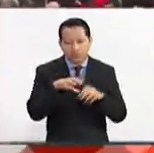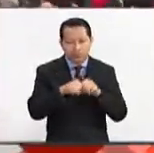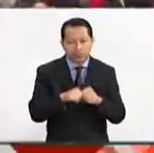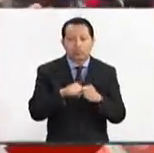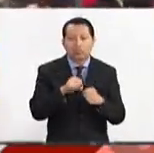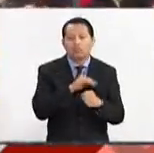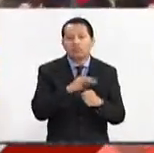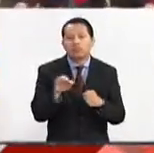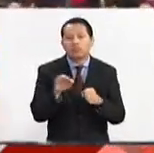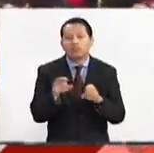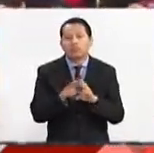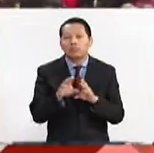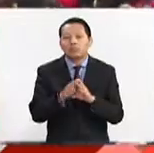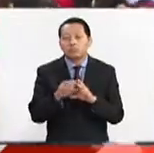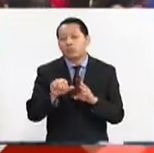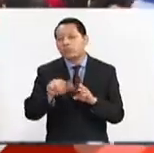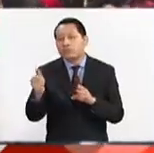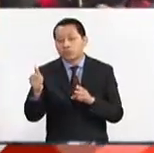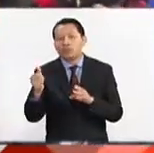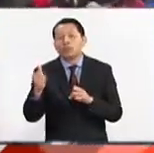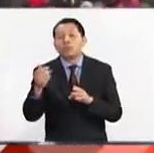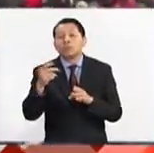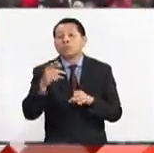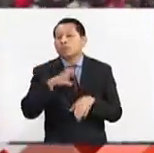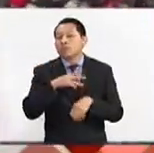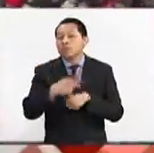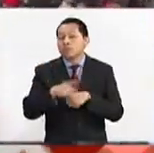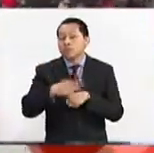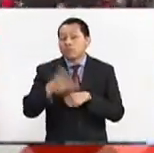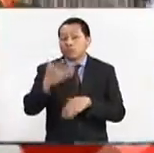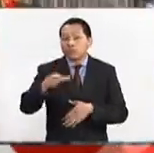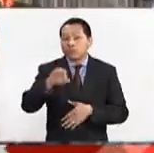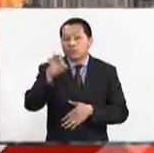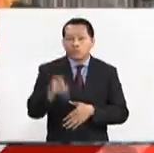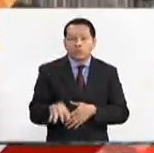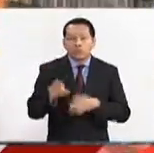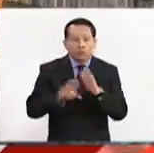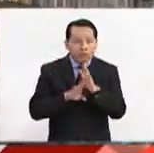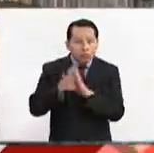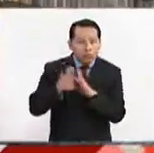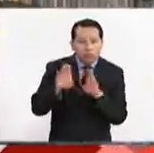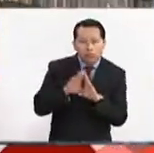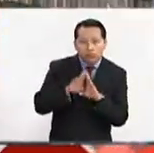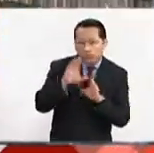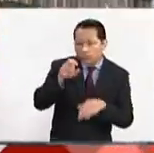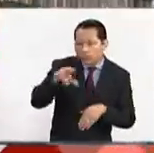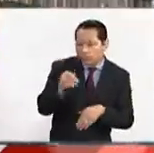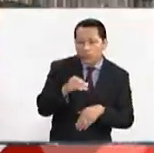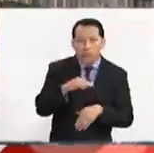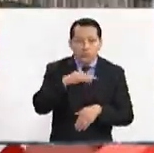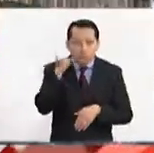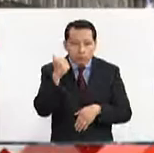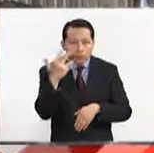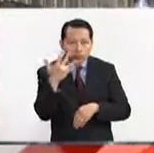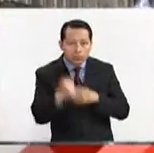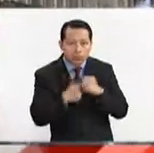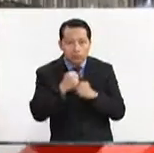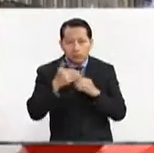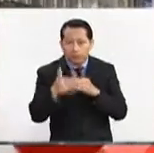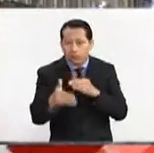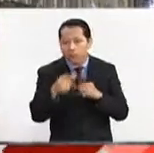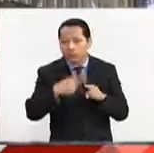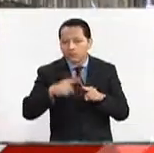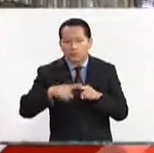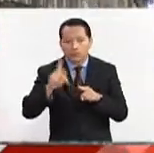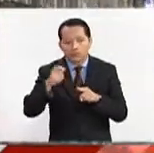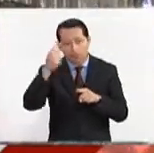materializado en una subida de la prima de riesgo de 10 puntos, es el diferencial con el bono alemán a 5 años, y obviamente esto